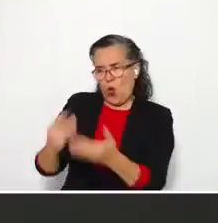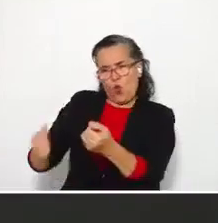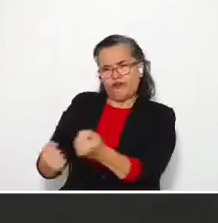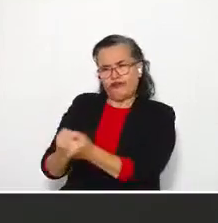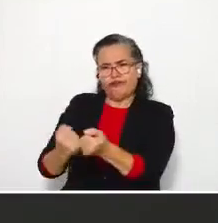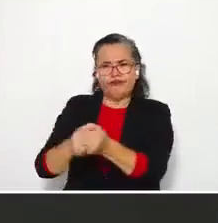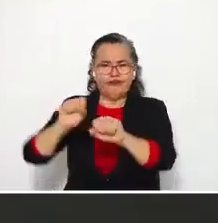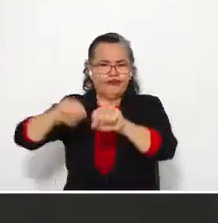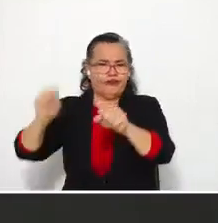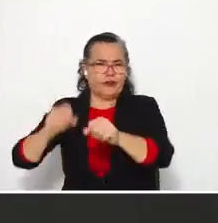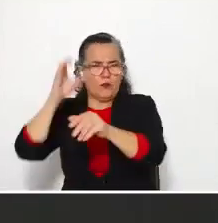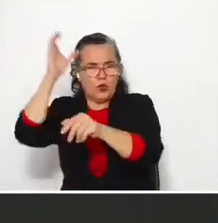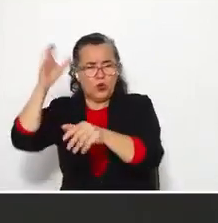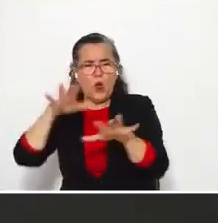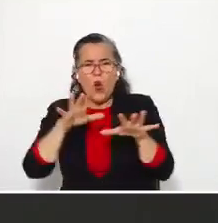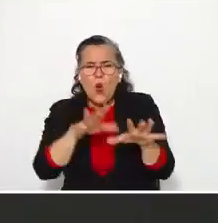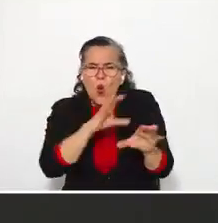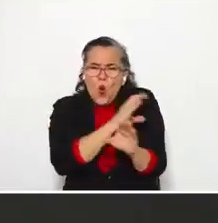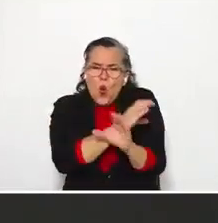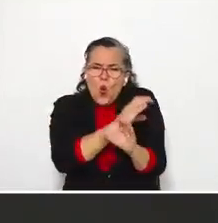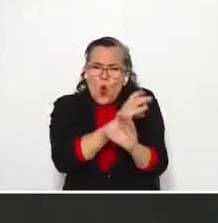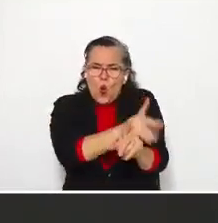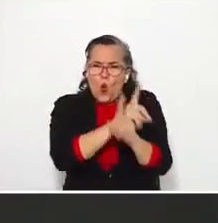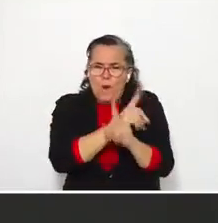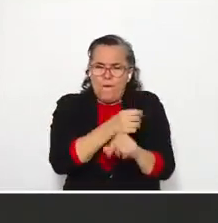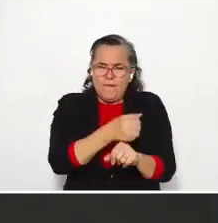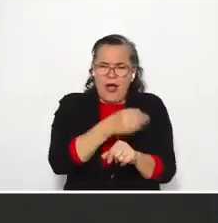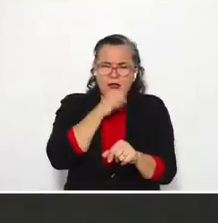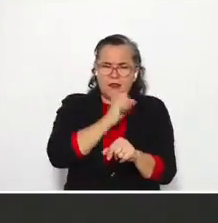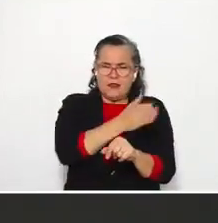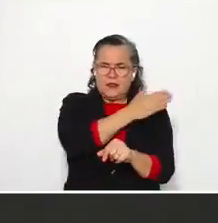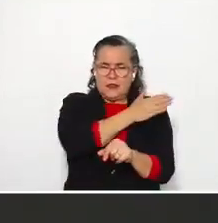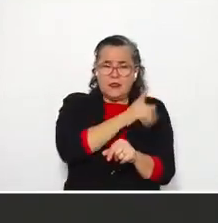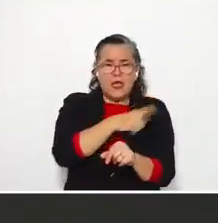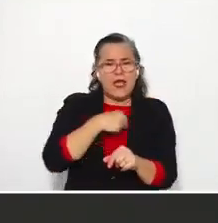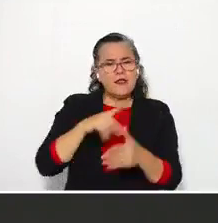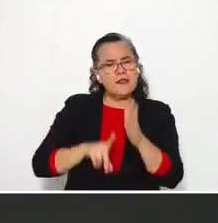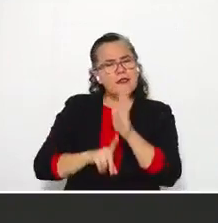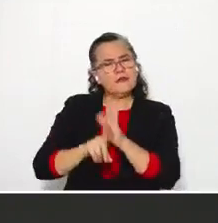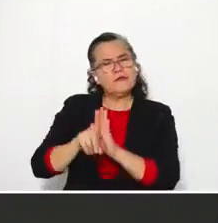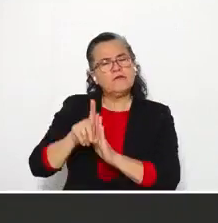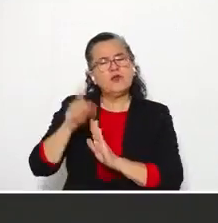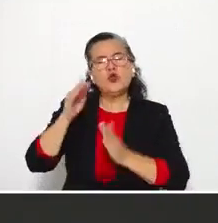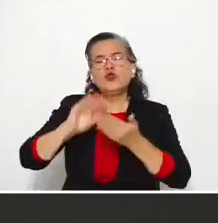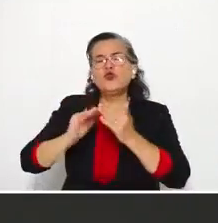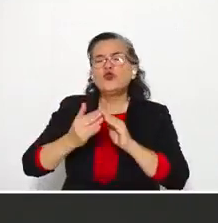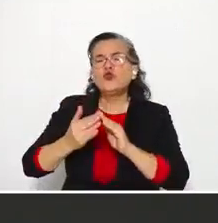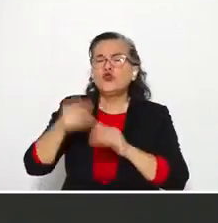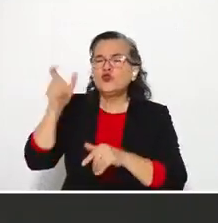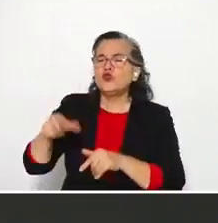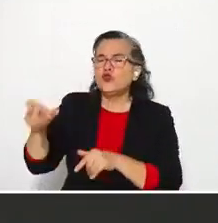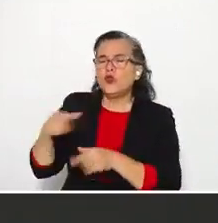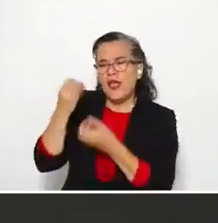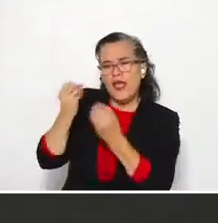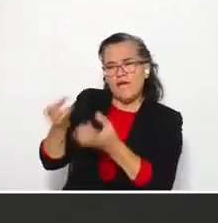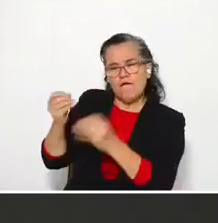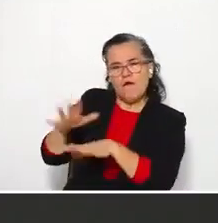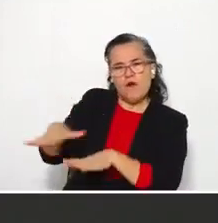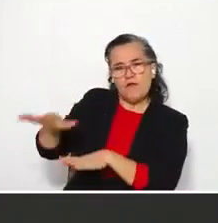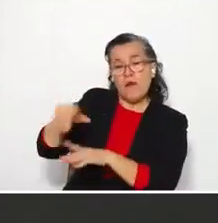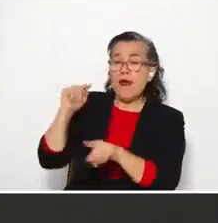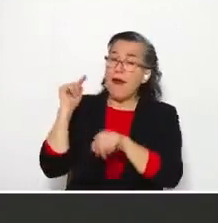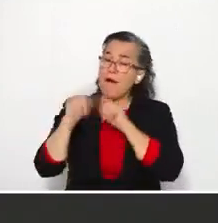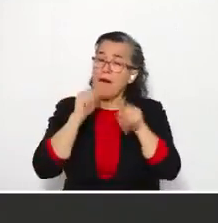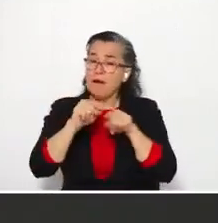sistema cultural, preservar nuestro pasado y contribuir al desarrollo de una ciudadanía informada y